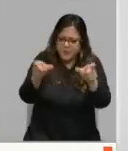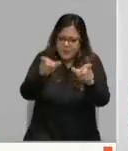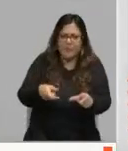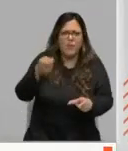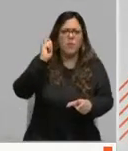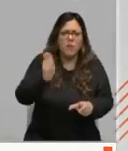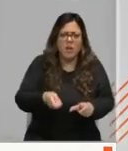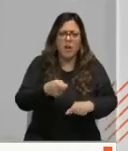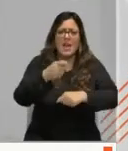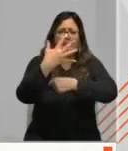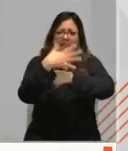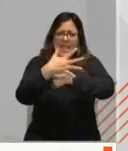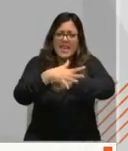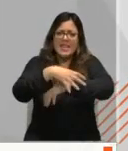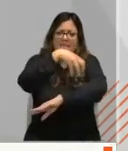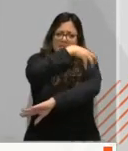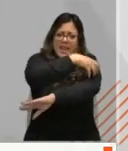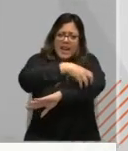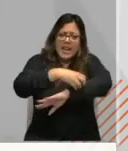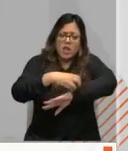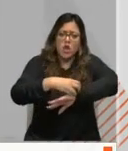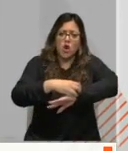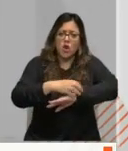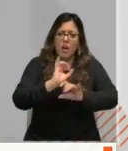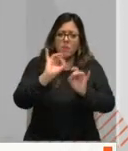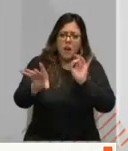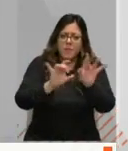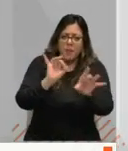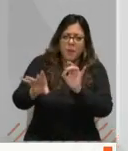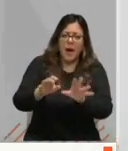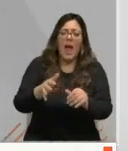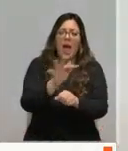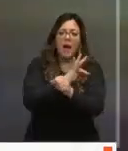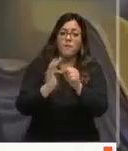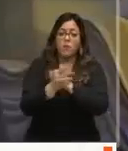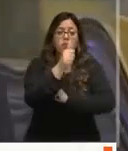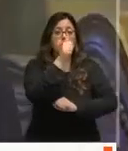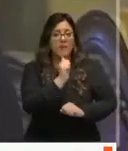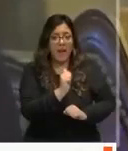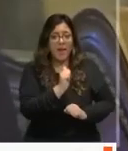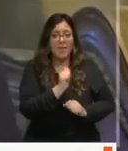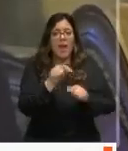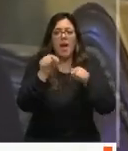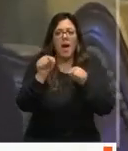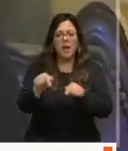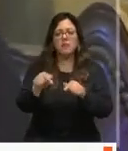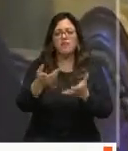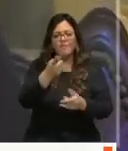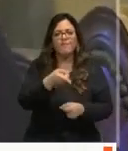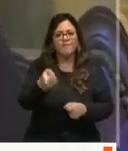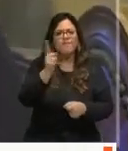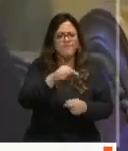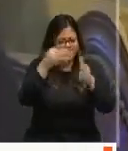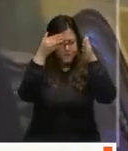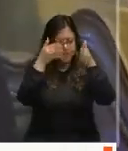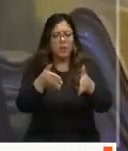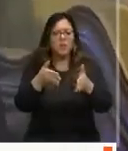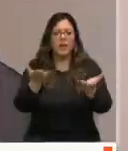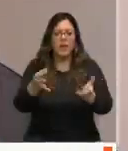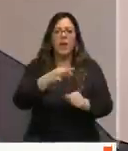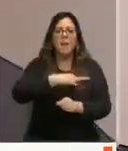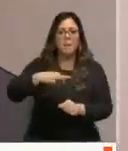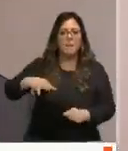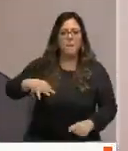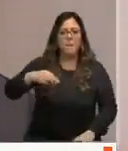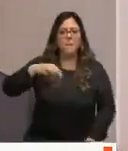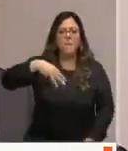en 15 seremías del Minbu por transferencias directas a fundaciones privadas pondrían nuevamente el foco sobre el ministro